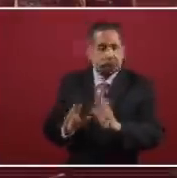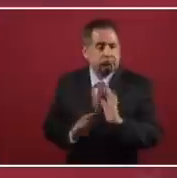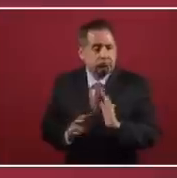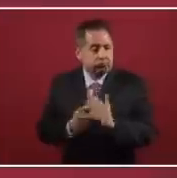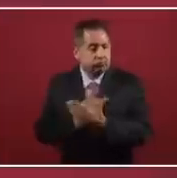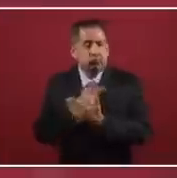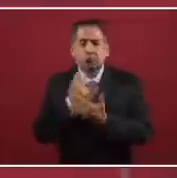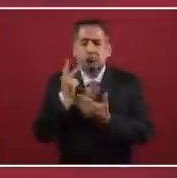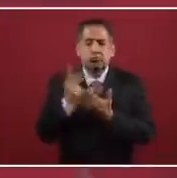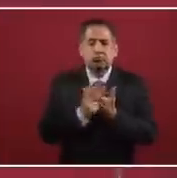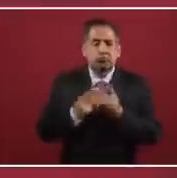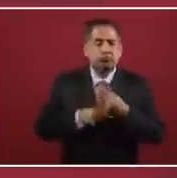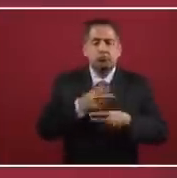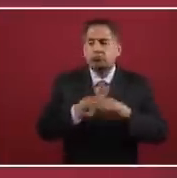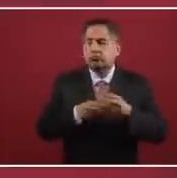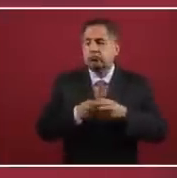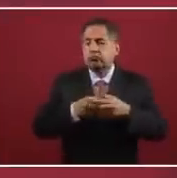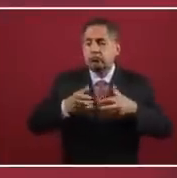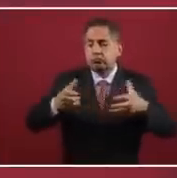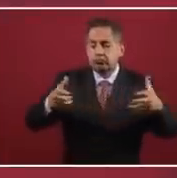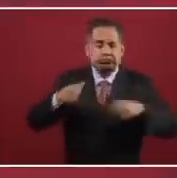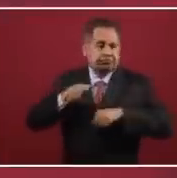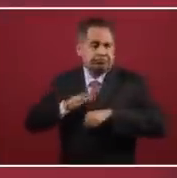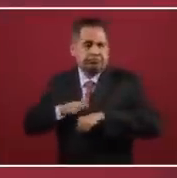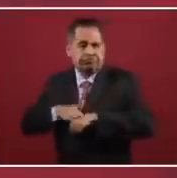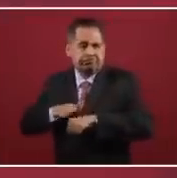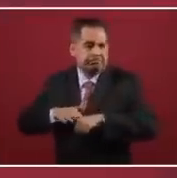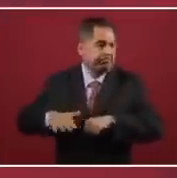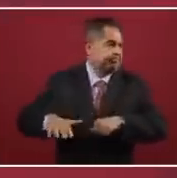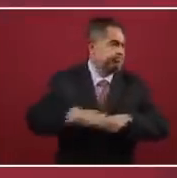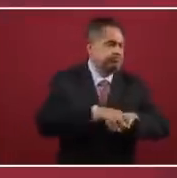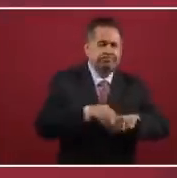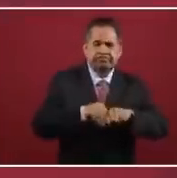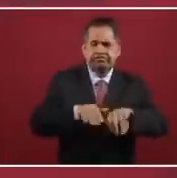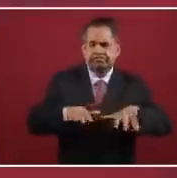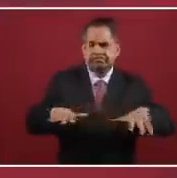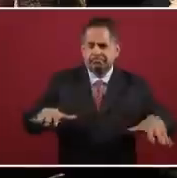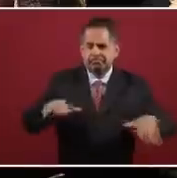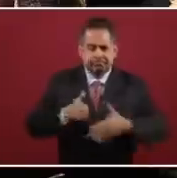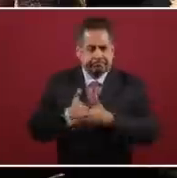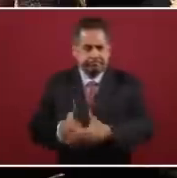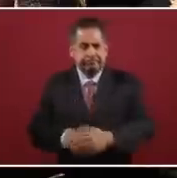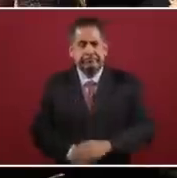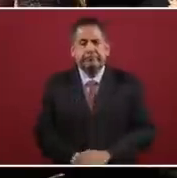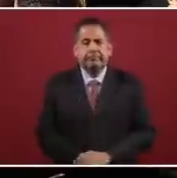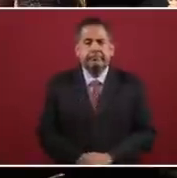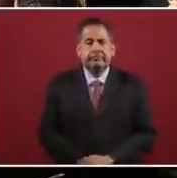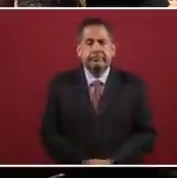va creciendo, vamos a poder llegar a más y más de estos programas.